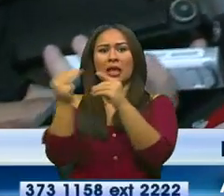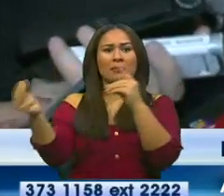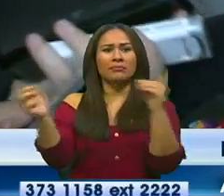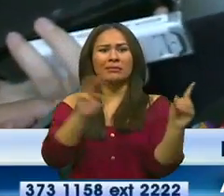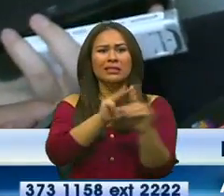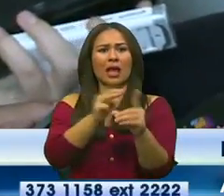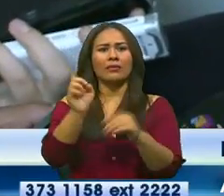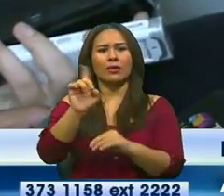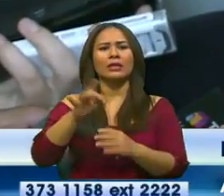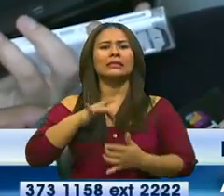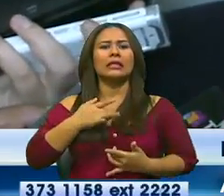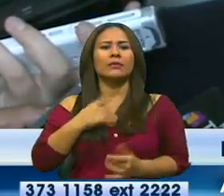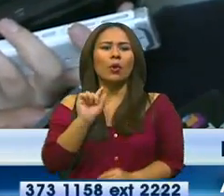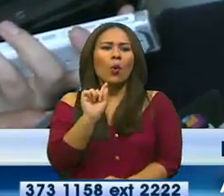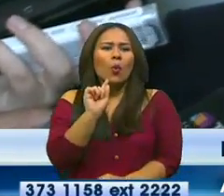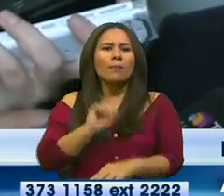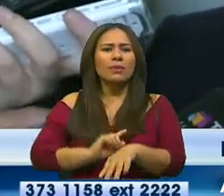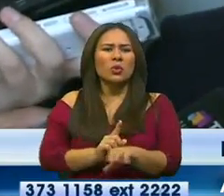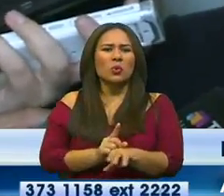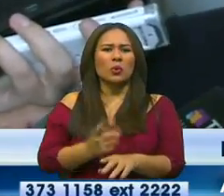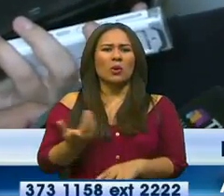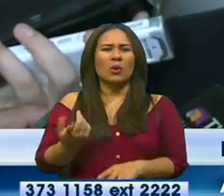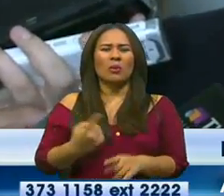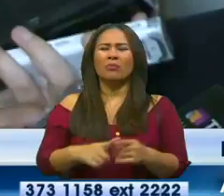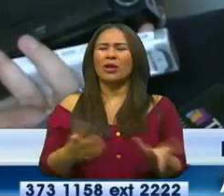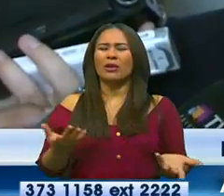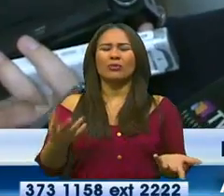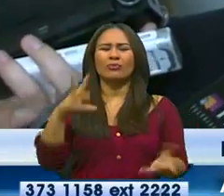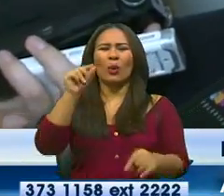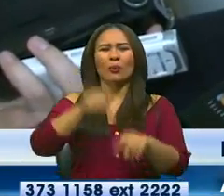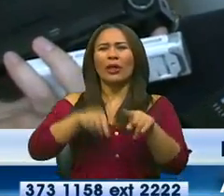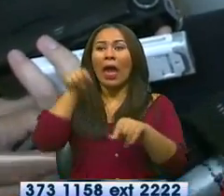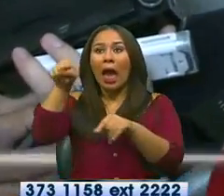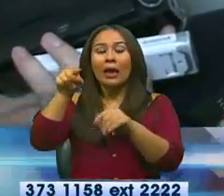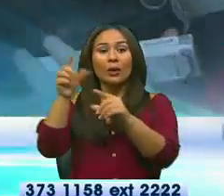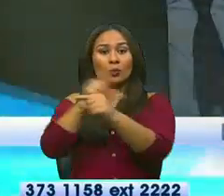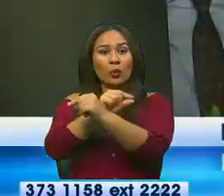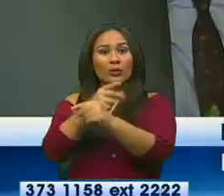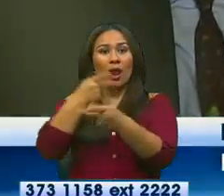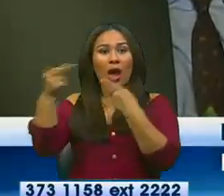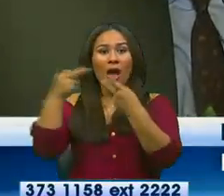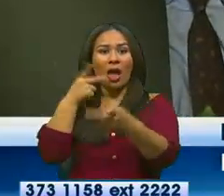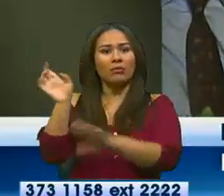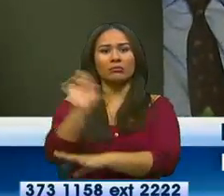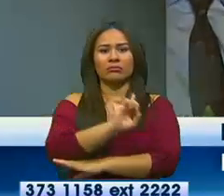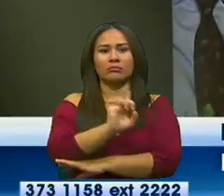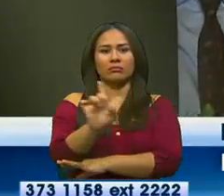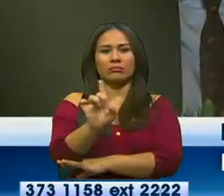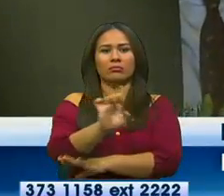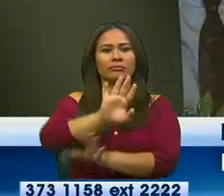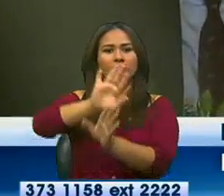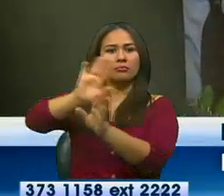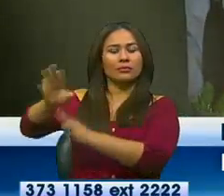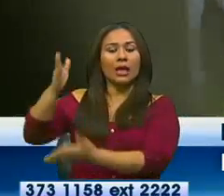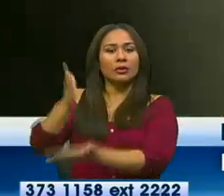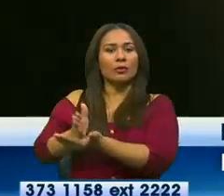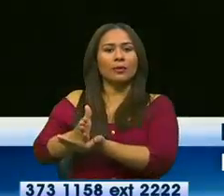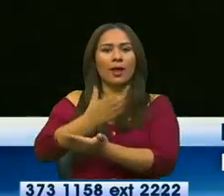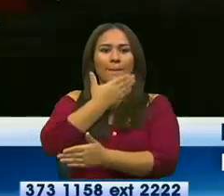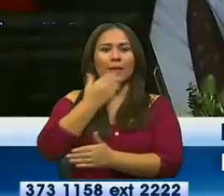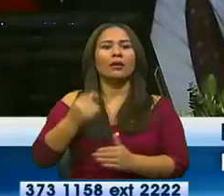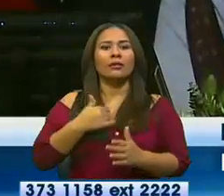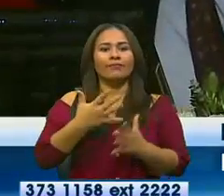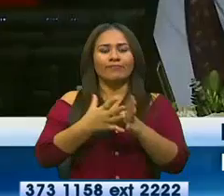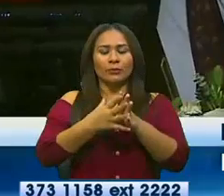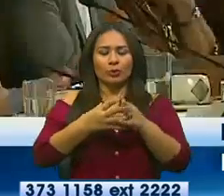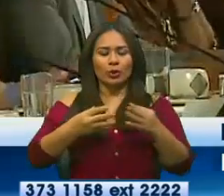de un sentimiento de un momento, pero no es un espacio para generar pensamiento político. Dicen que están seguros que estas diferencias se las